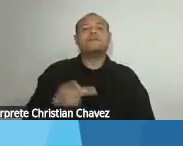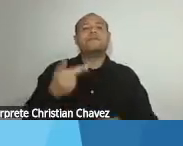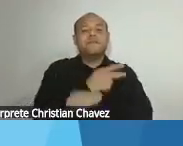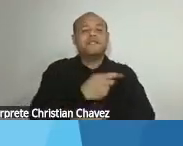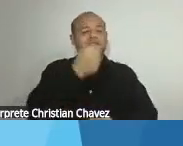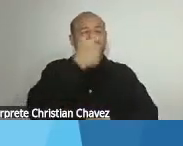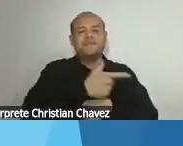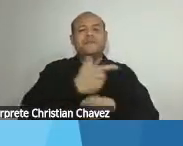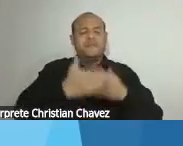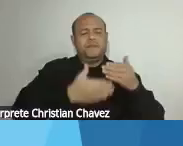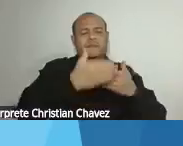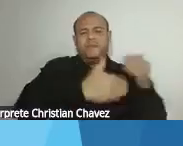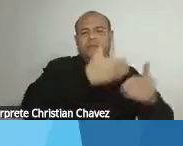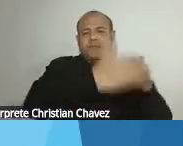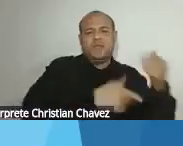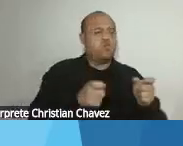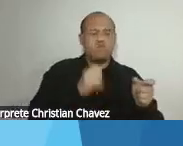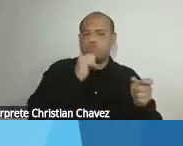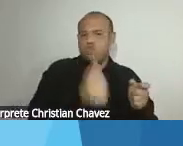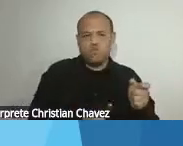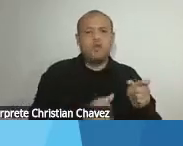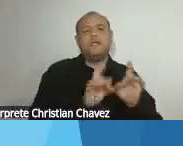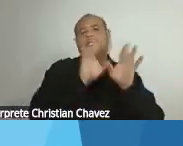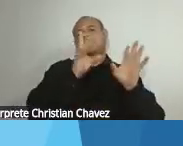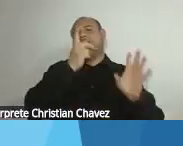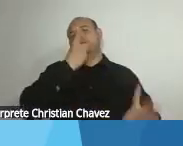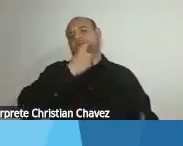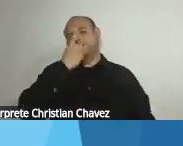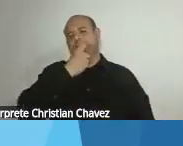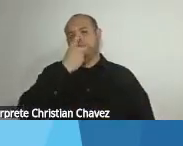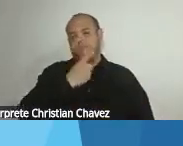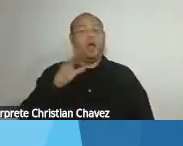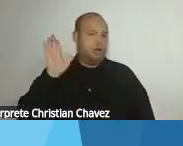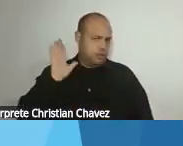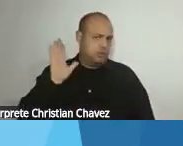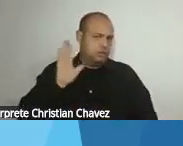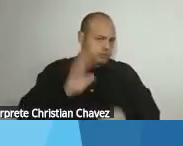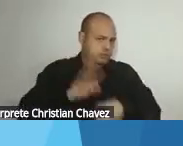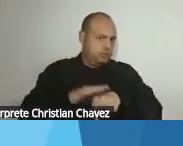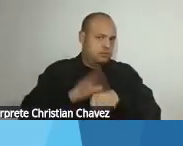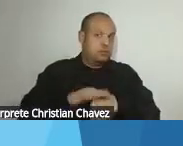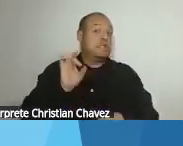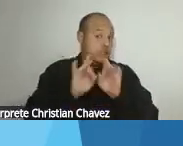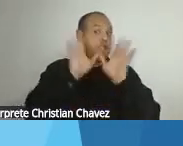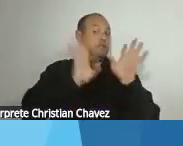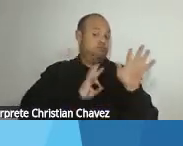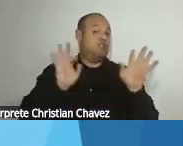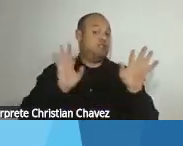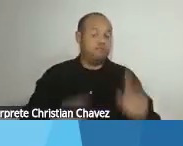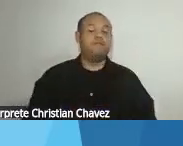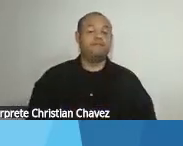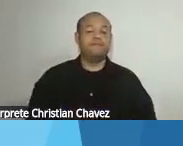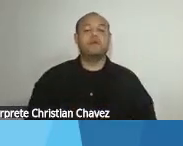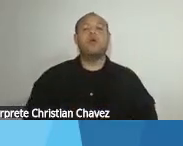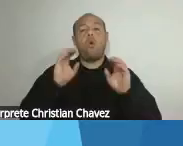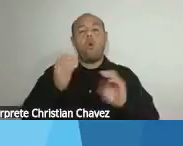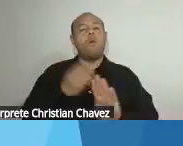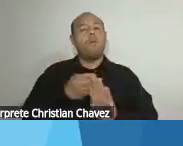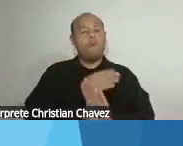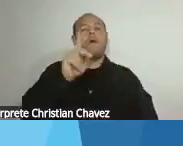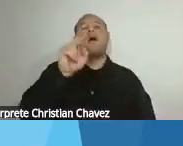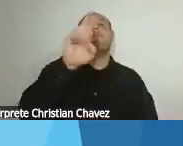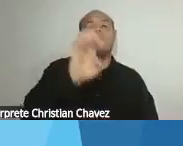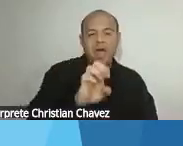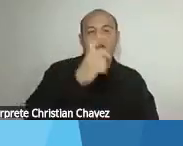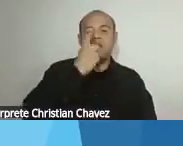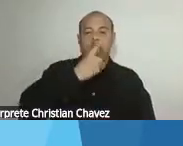¿sí? Hay cierta probabilidad. Pues en cuestión también tener prediabetes también es un factor de riesgo.